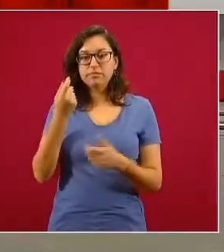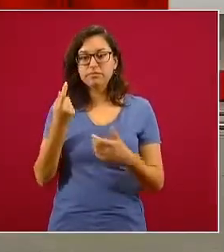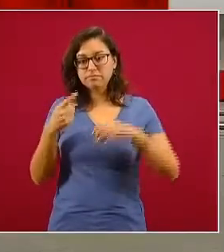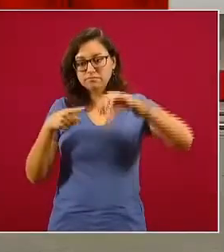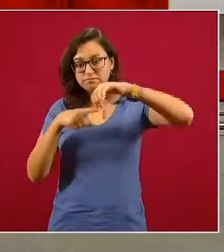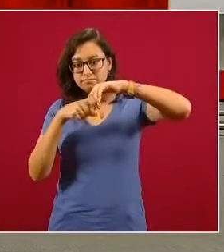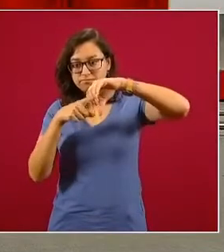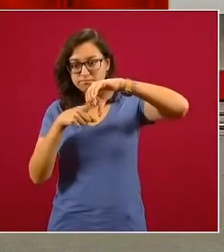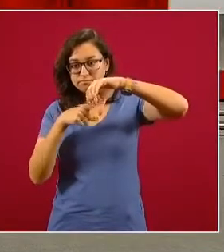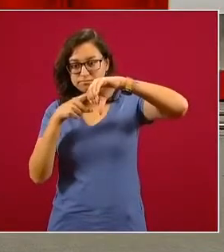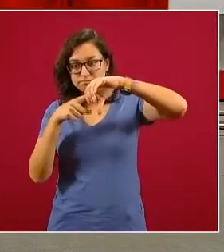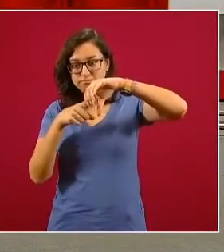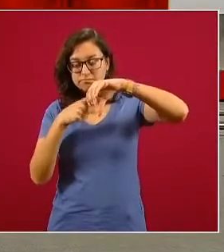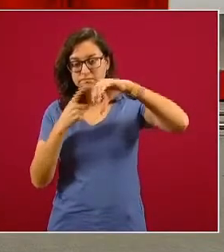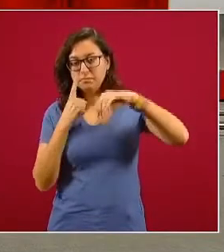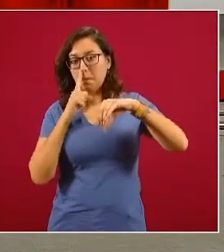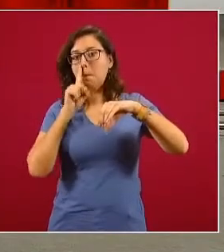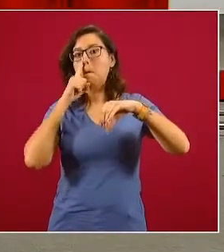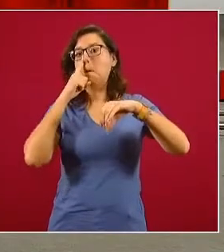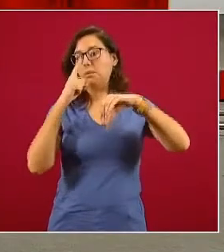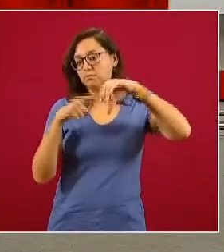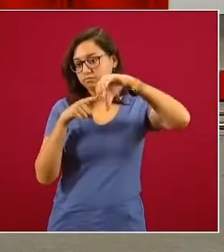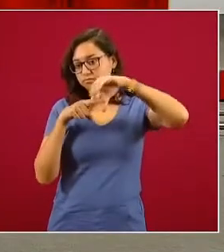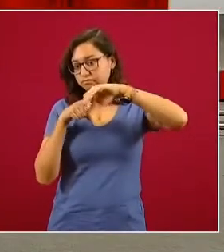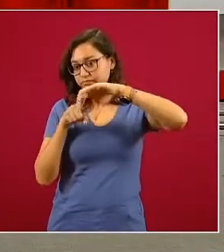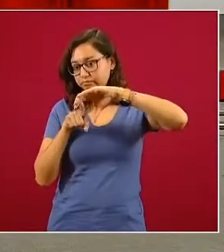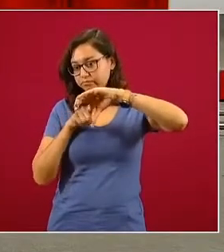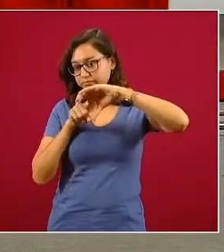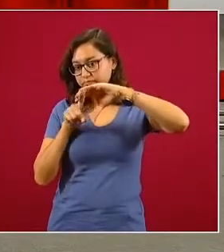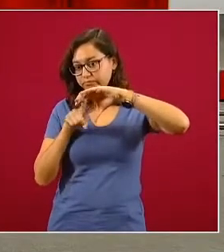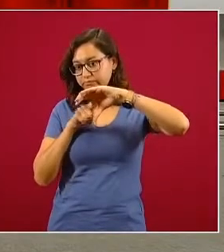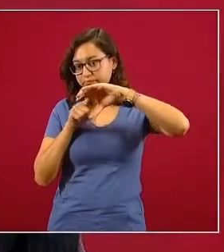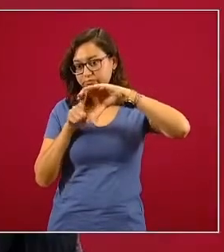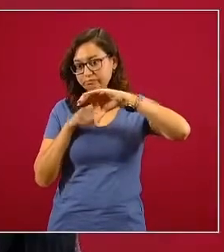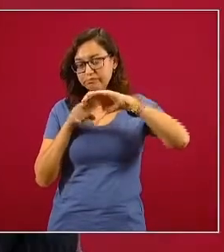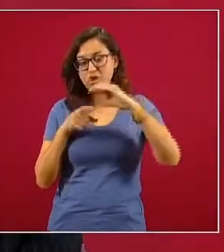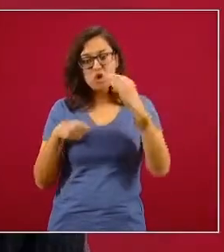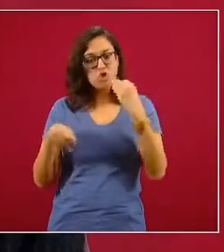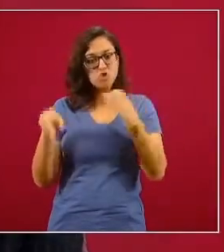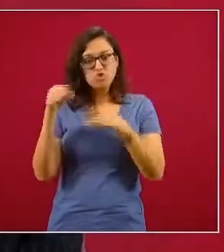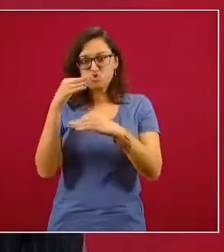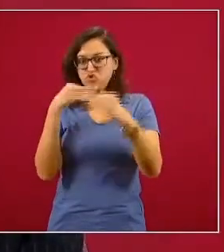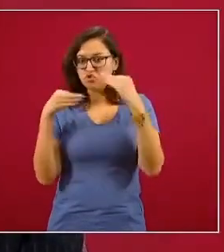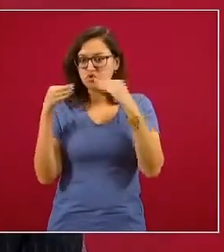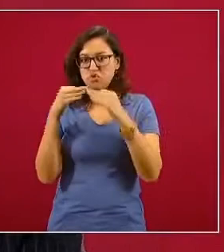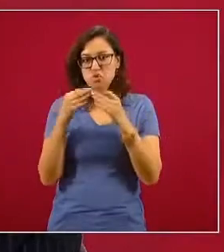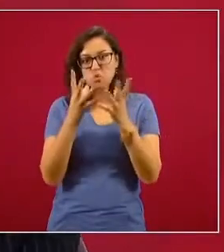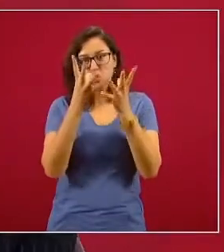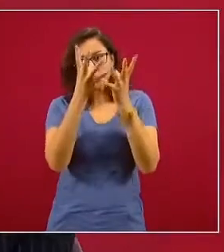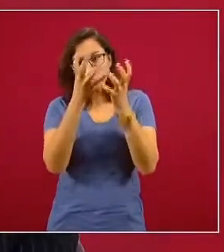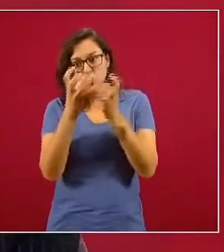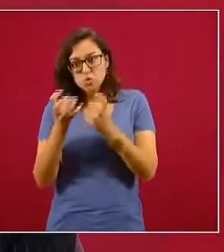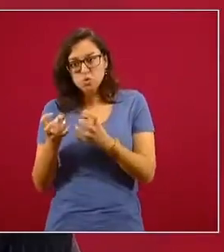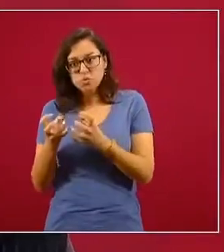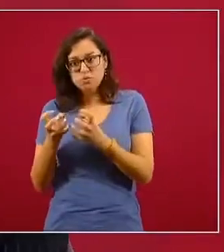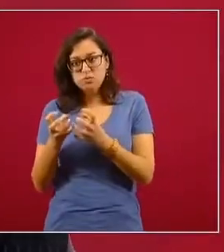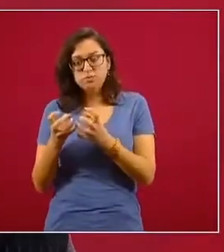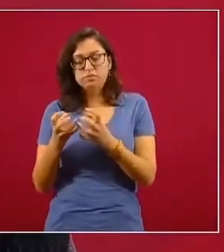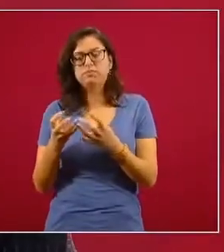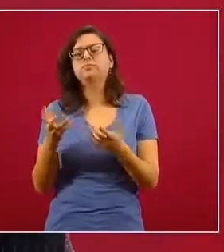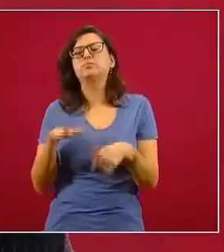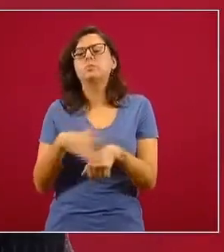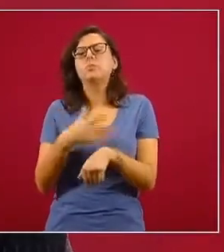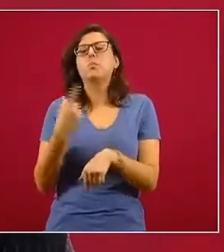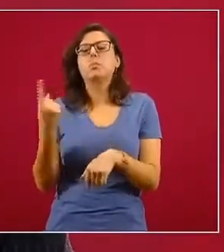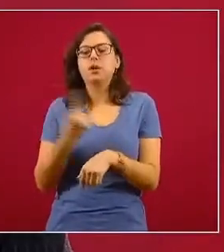frota la pared posterior de la garganta para arrastrar los líquidos que están en la nariz y en la garganta. ¿Por qué en